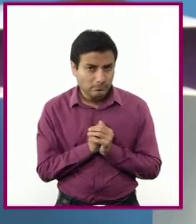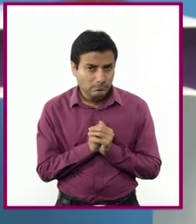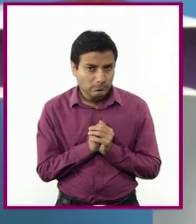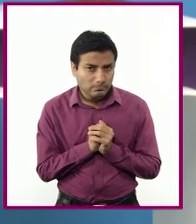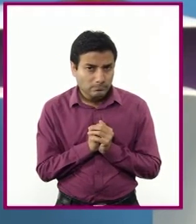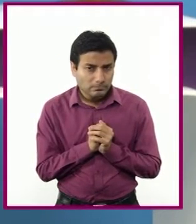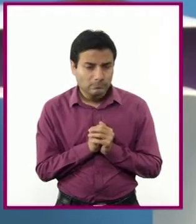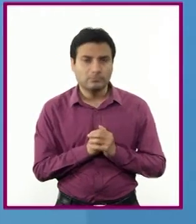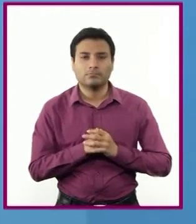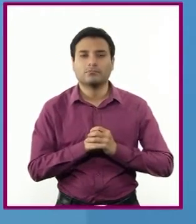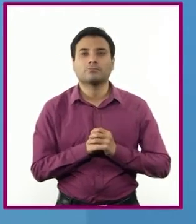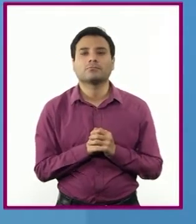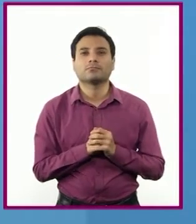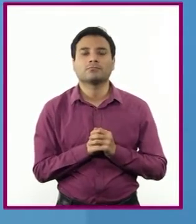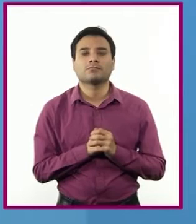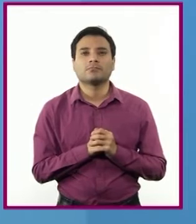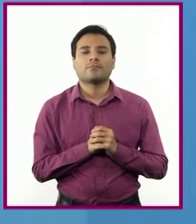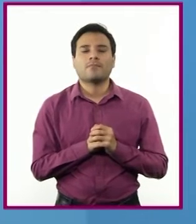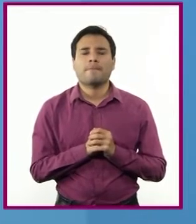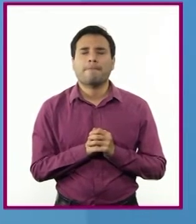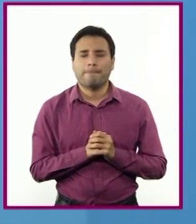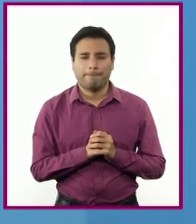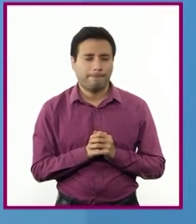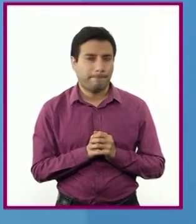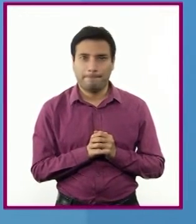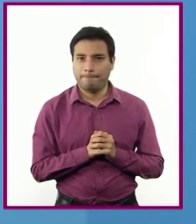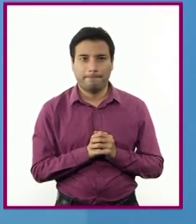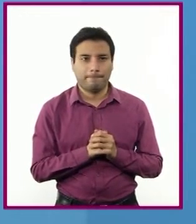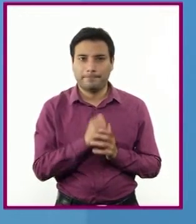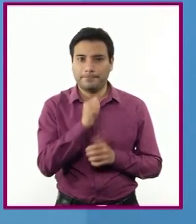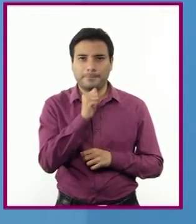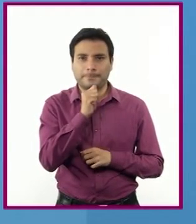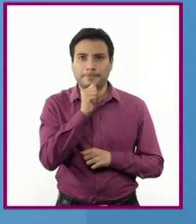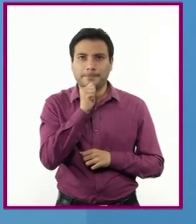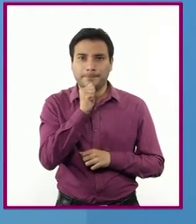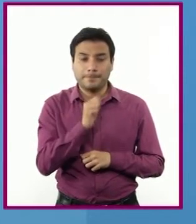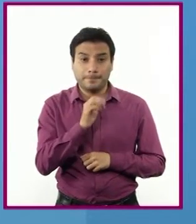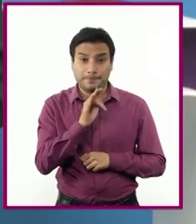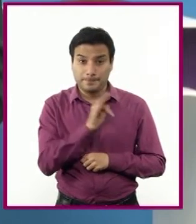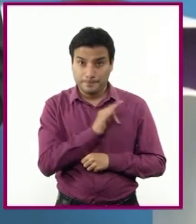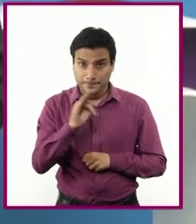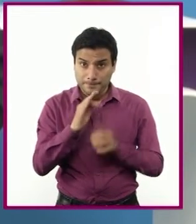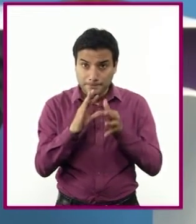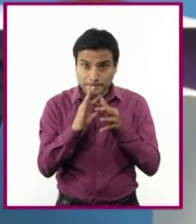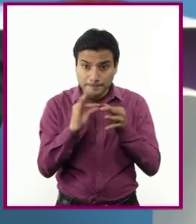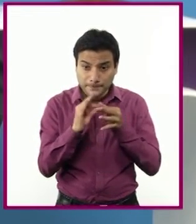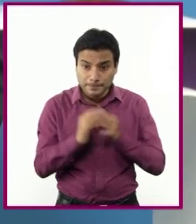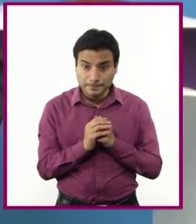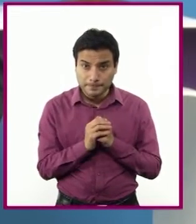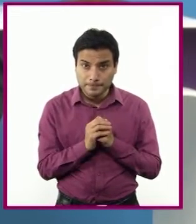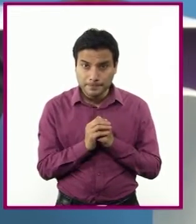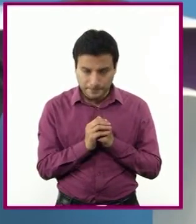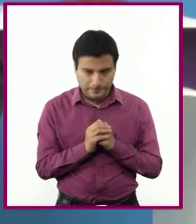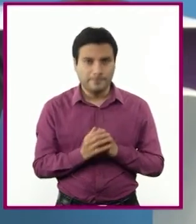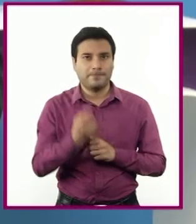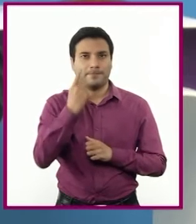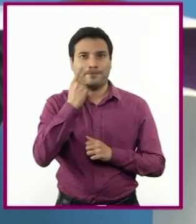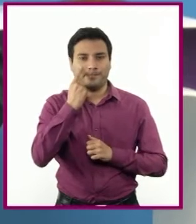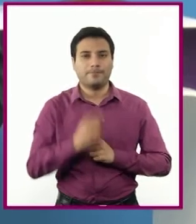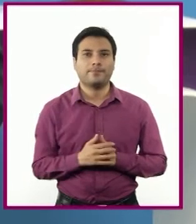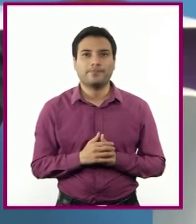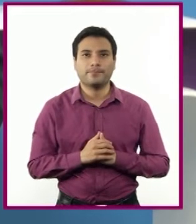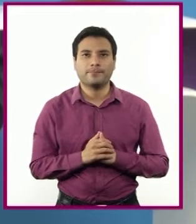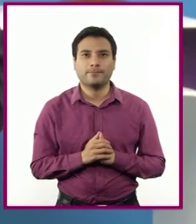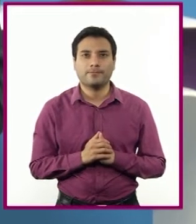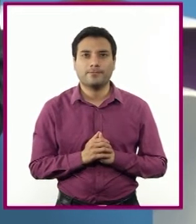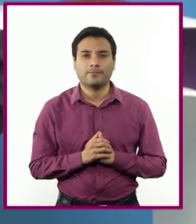población de un territorio? La verdad no. ¿Podría explicarnos? La densidad de la población